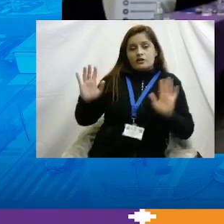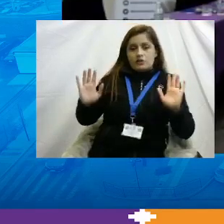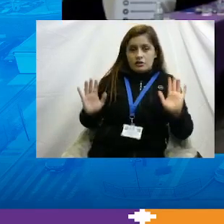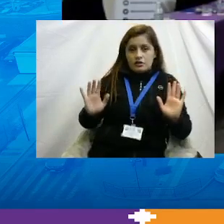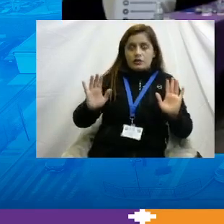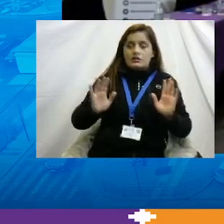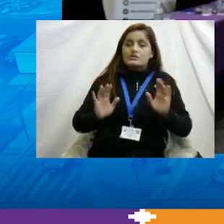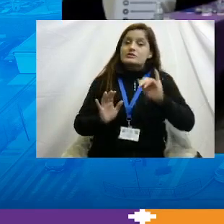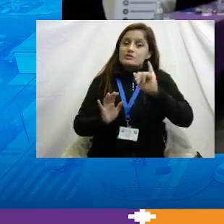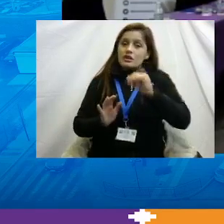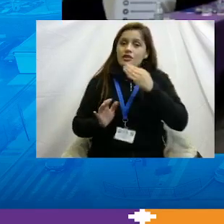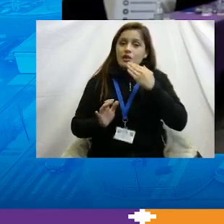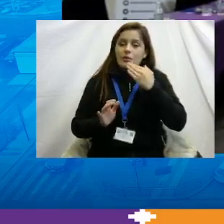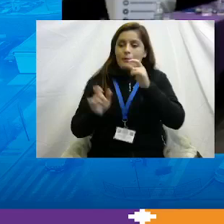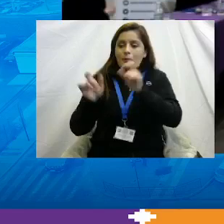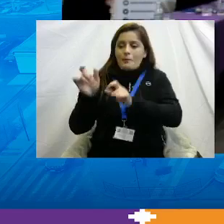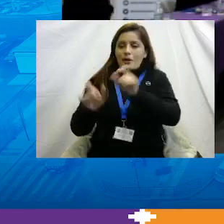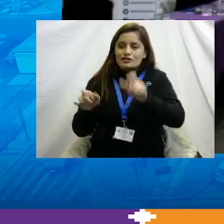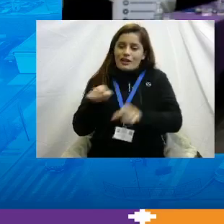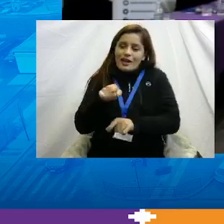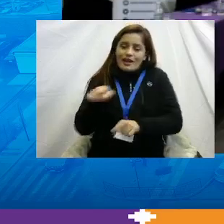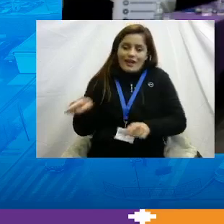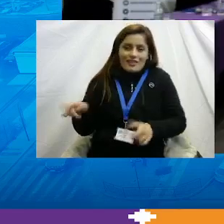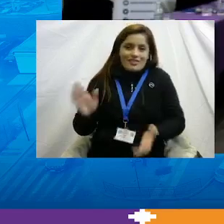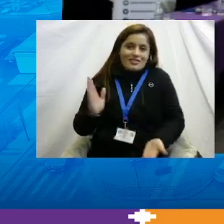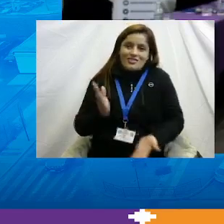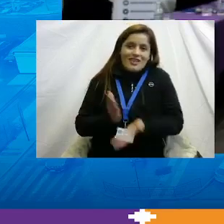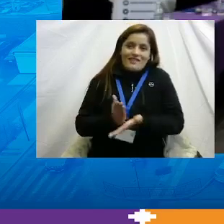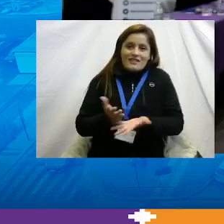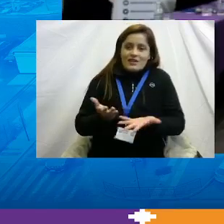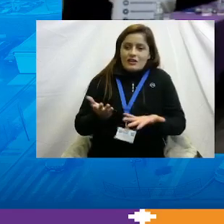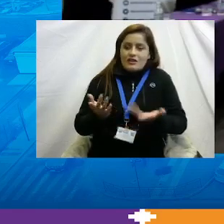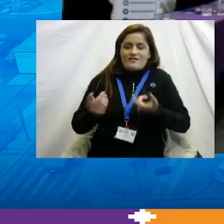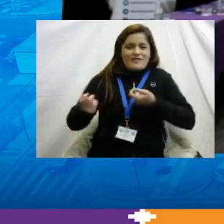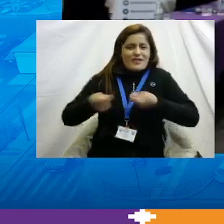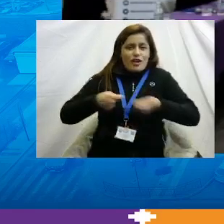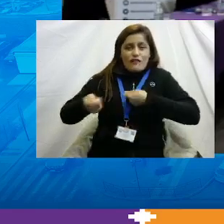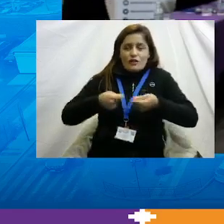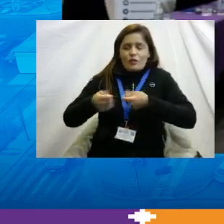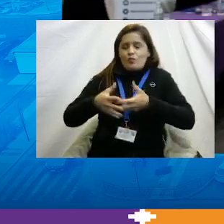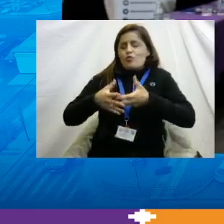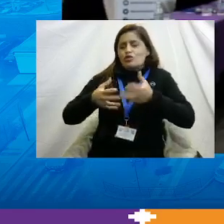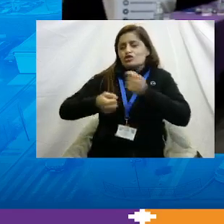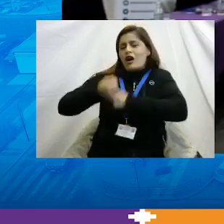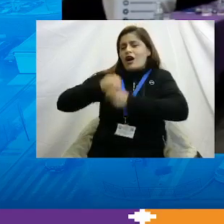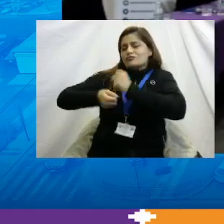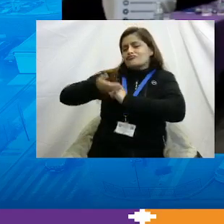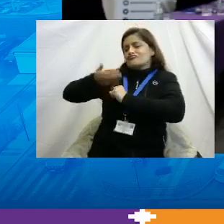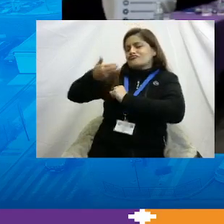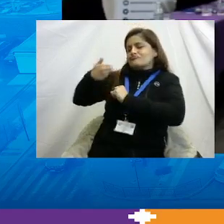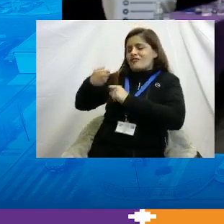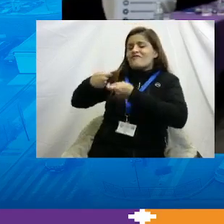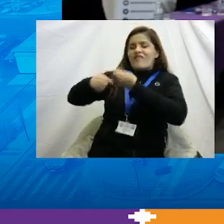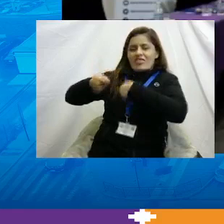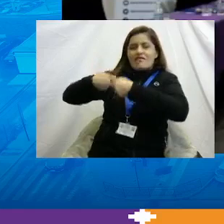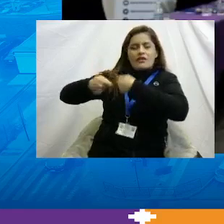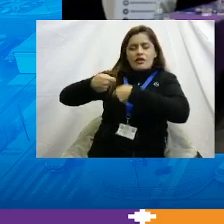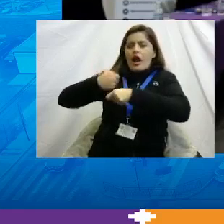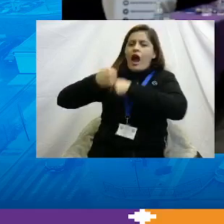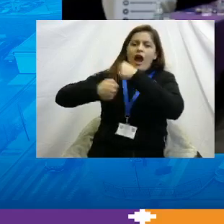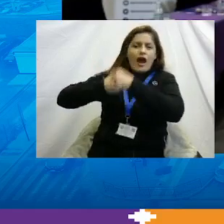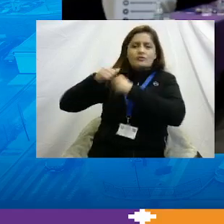que entender que son personas que ejercen un comercio hace muchos años. Hay gente que tiene décadas